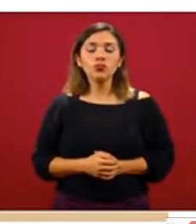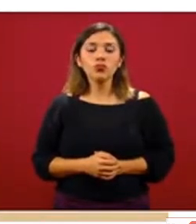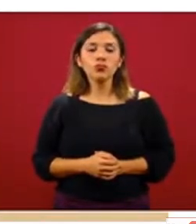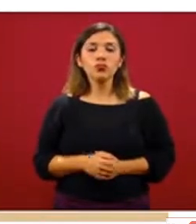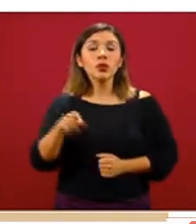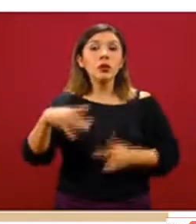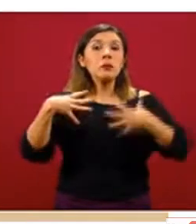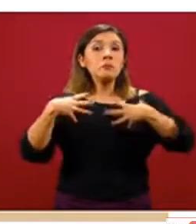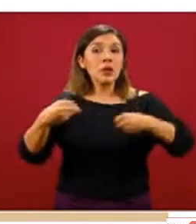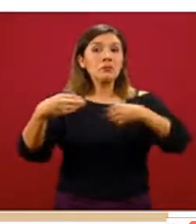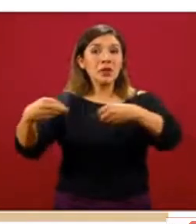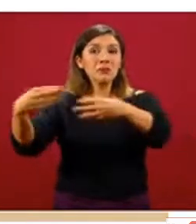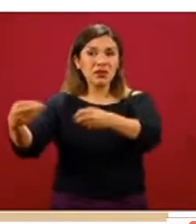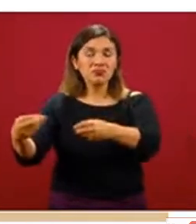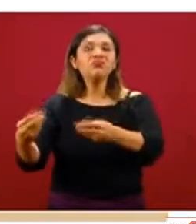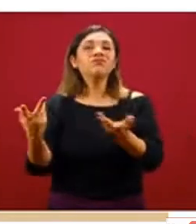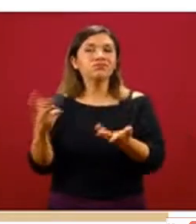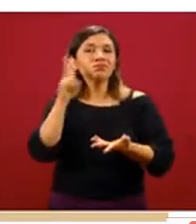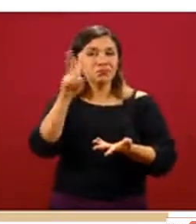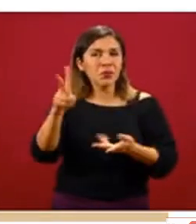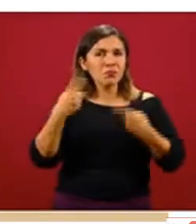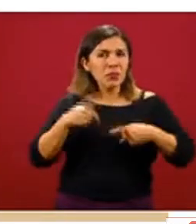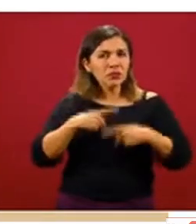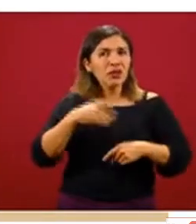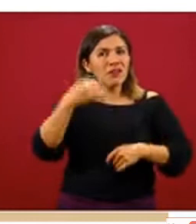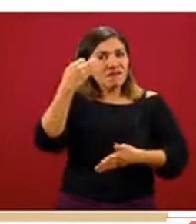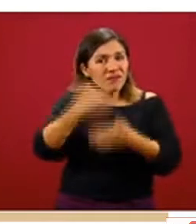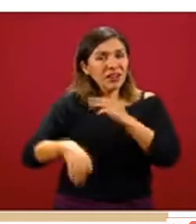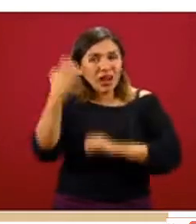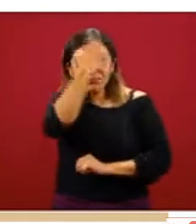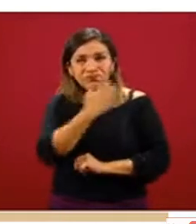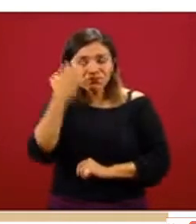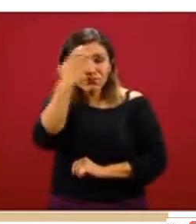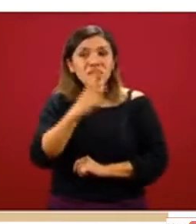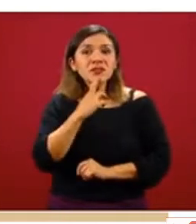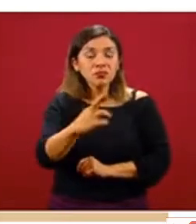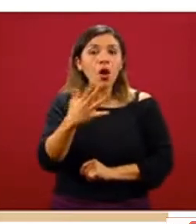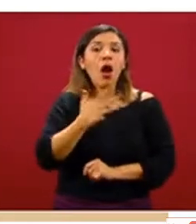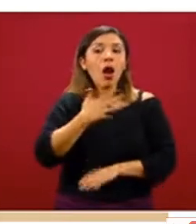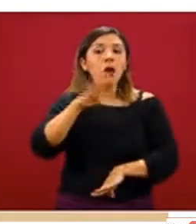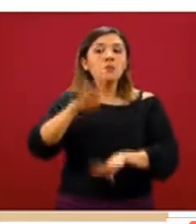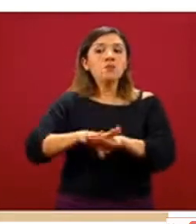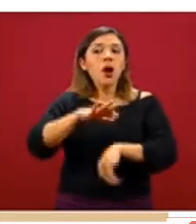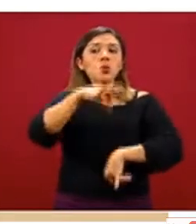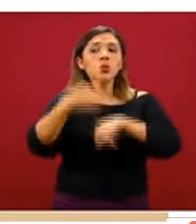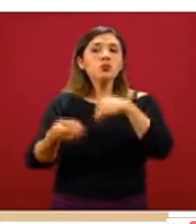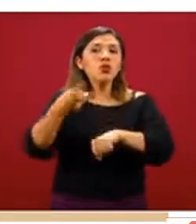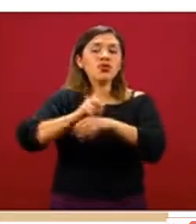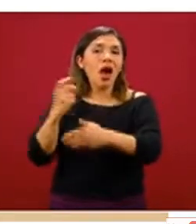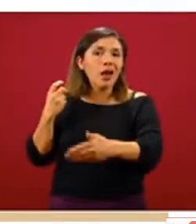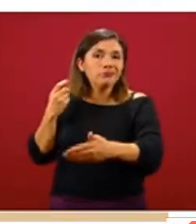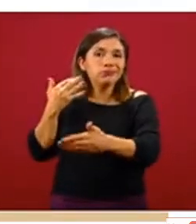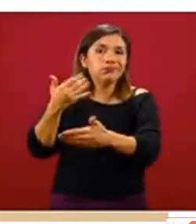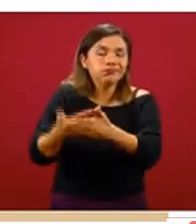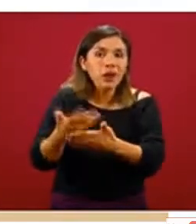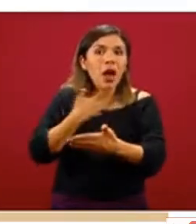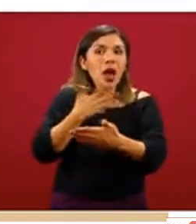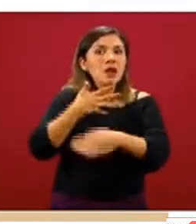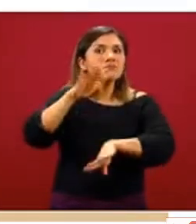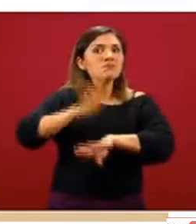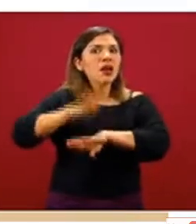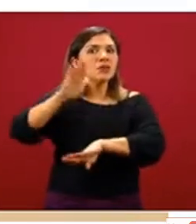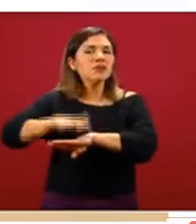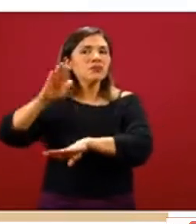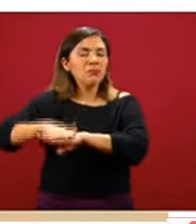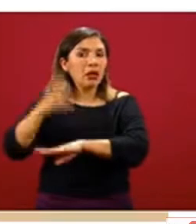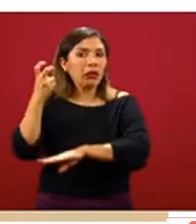epidémica. Vemos cómo los casos sospechosos pendientes de un resultado se están concentrando en los últimos días. Ha habido un incremento